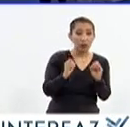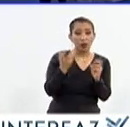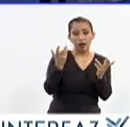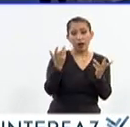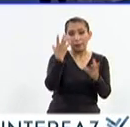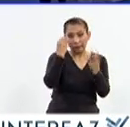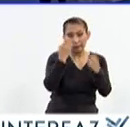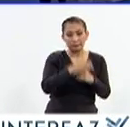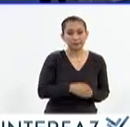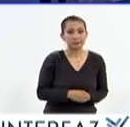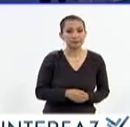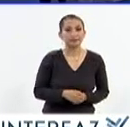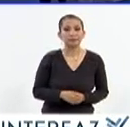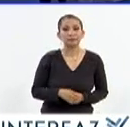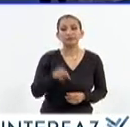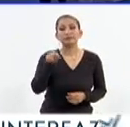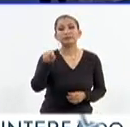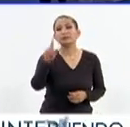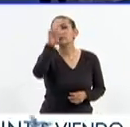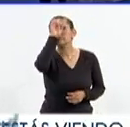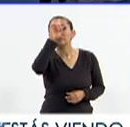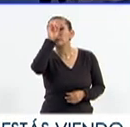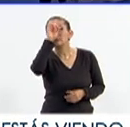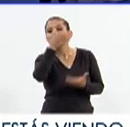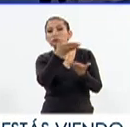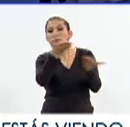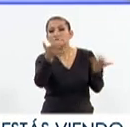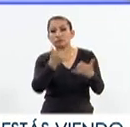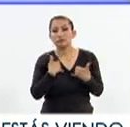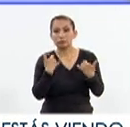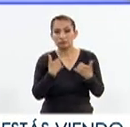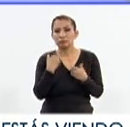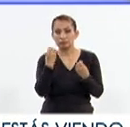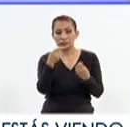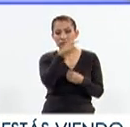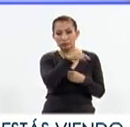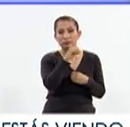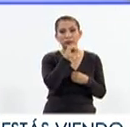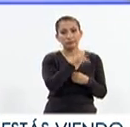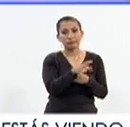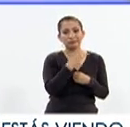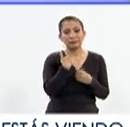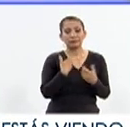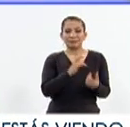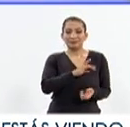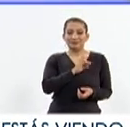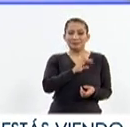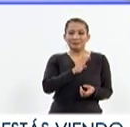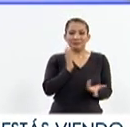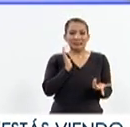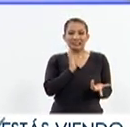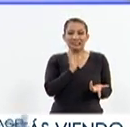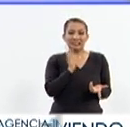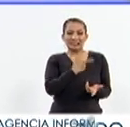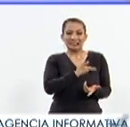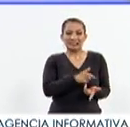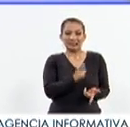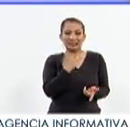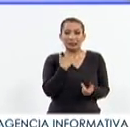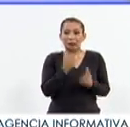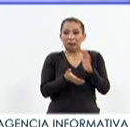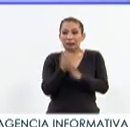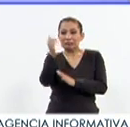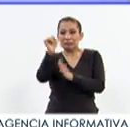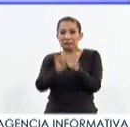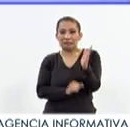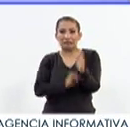hacerlo. ¿Qué recomendarías a los chicos? Porque muchos de ellos también no se van a lo mejor por miedos, ¿no? Por decir, ¿qué voy a hacer